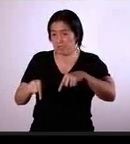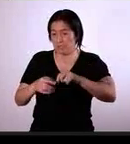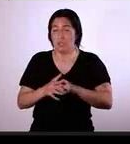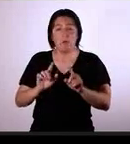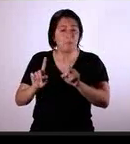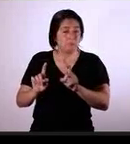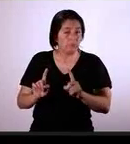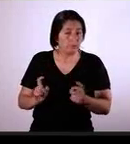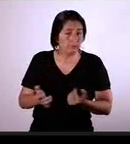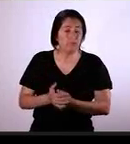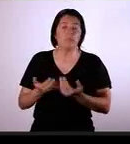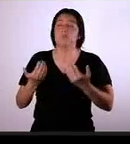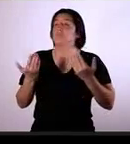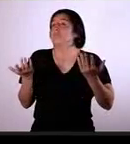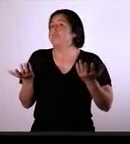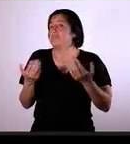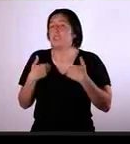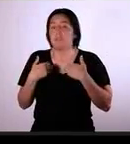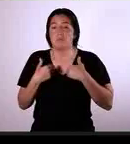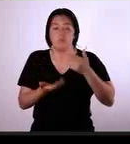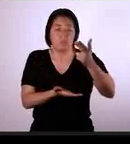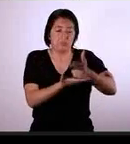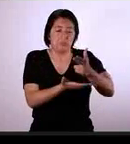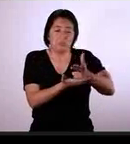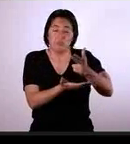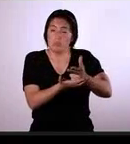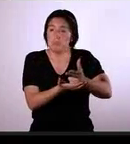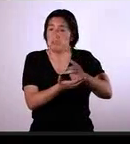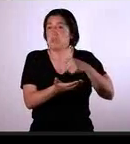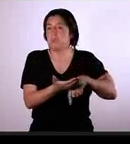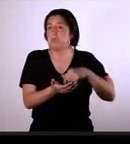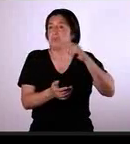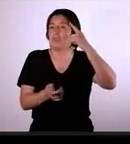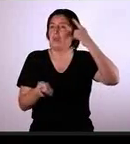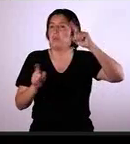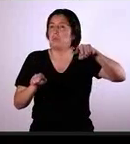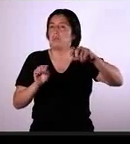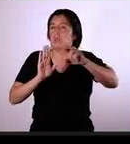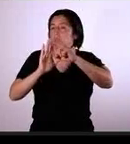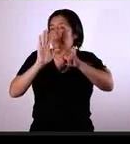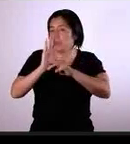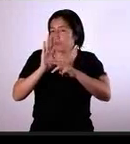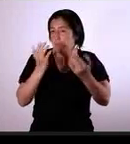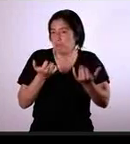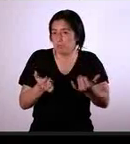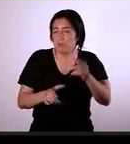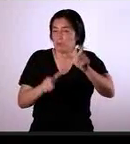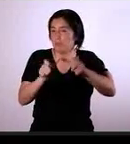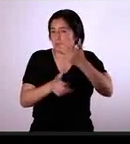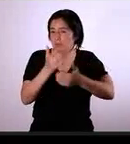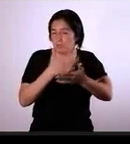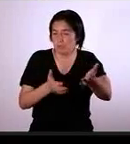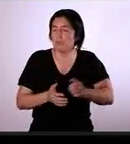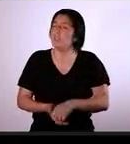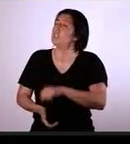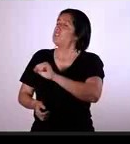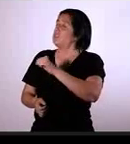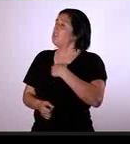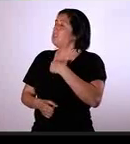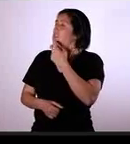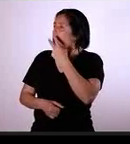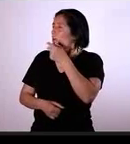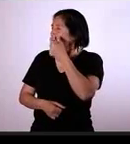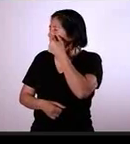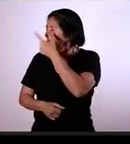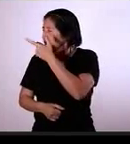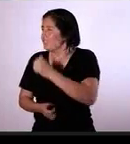caso, tenemos un estacionamiento cumpliendo con la normativa vigente para personas con discapacidad. Sí, yo lo he visto, mi